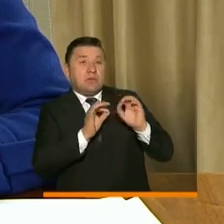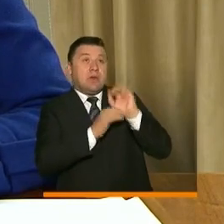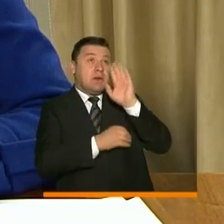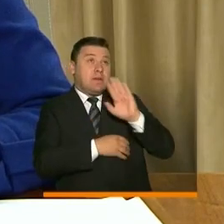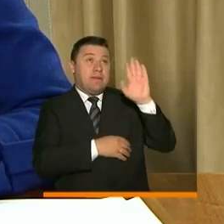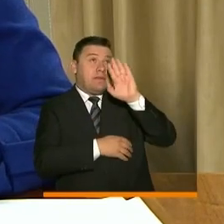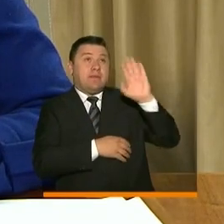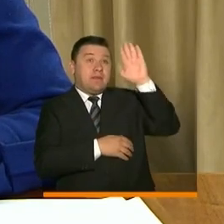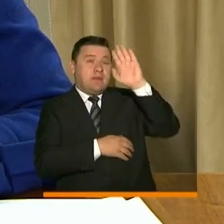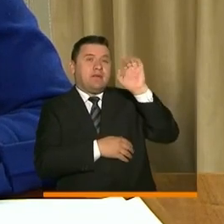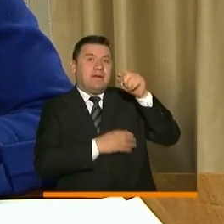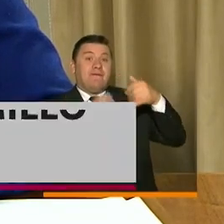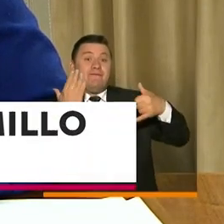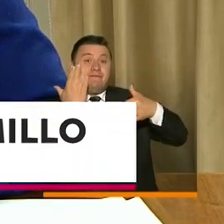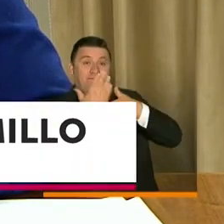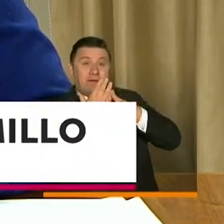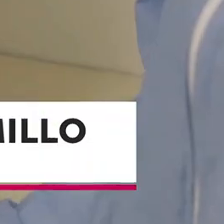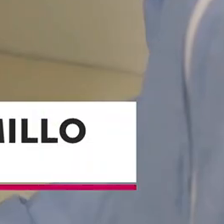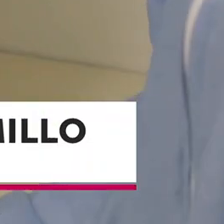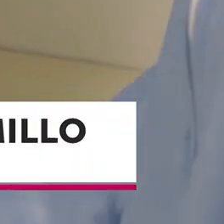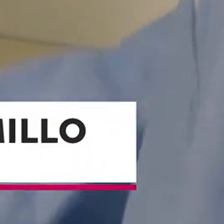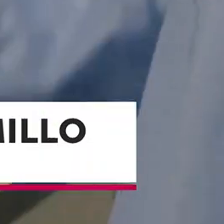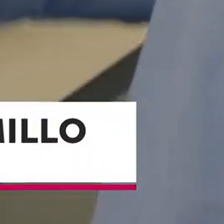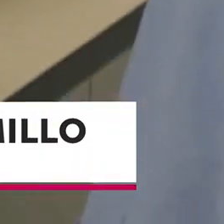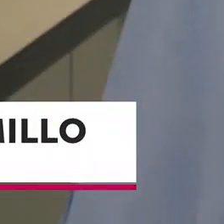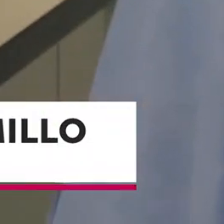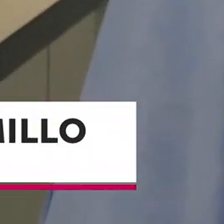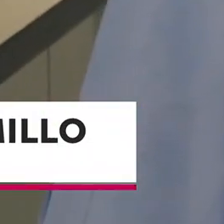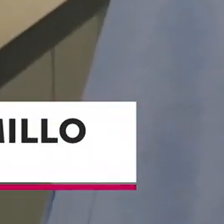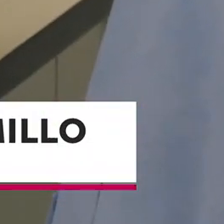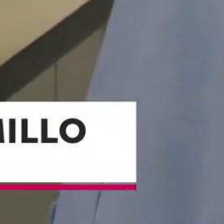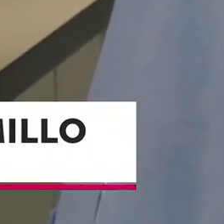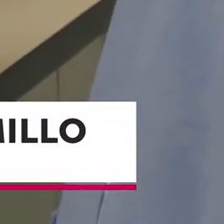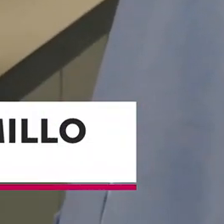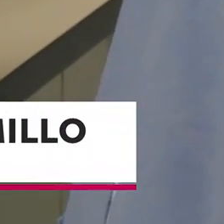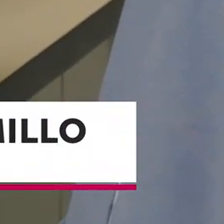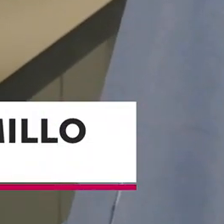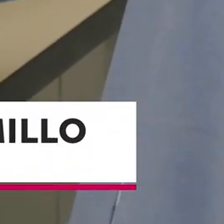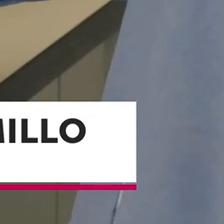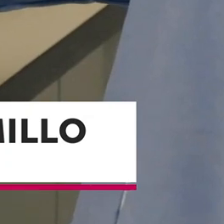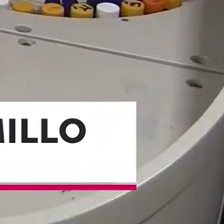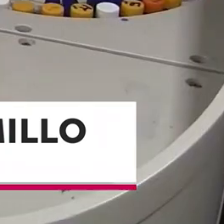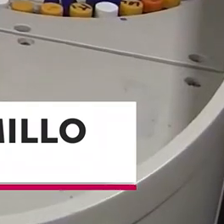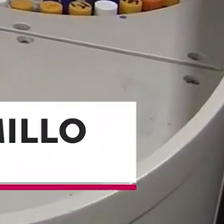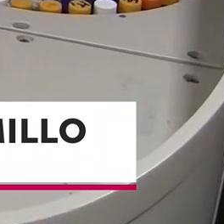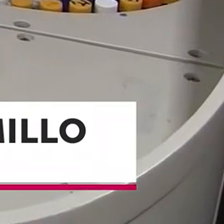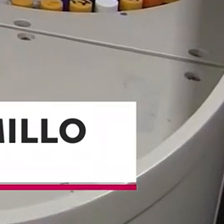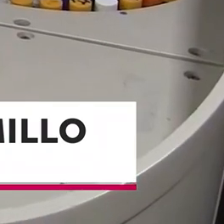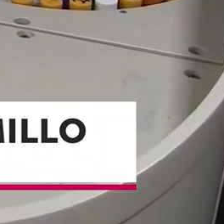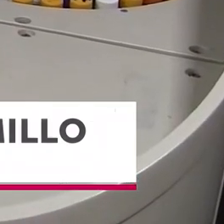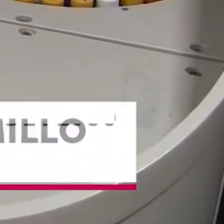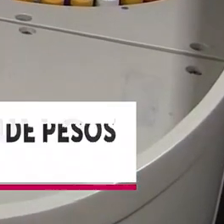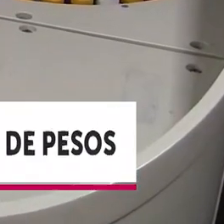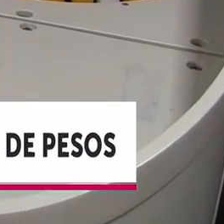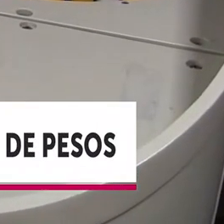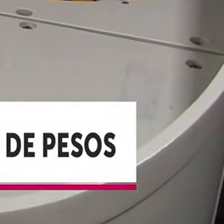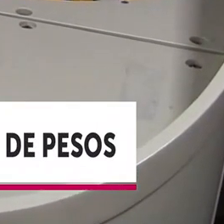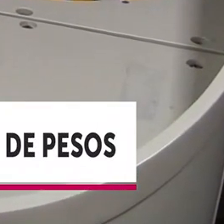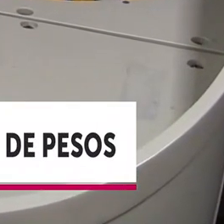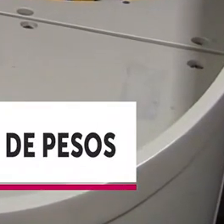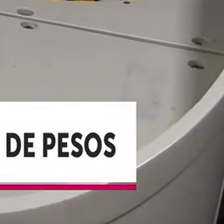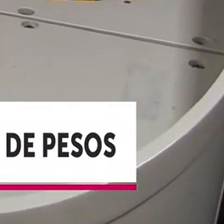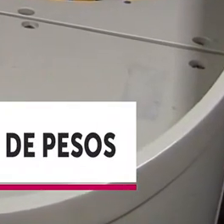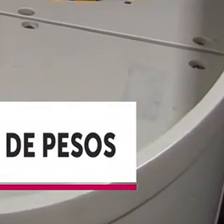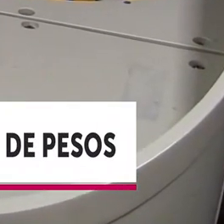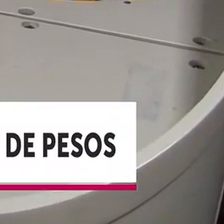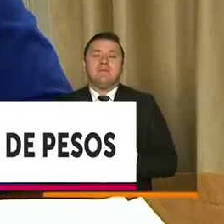del Instituto Nacional de Salud, en el país funcionan 61 laboratorios en los que se diagnostica el COVID-19 y donde pueden hacerse 16.000